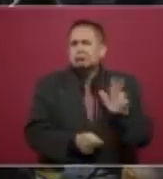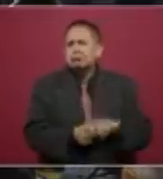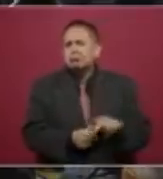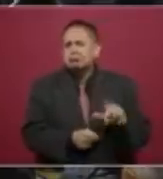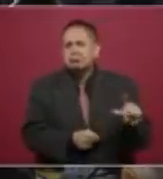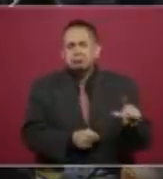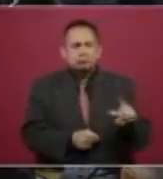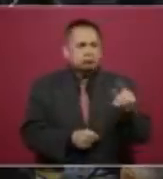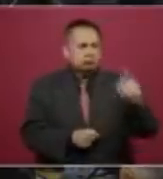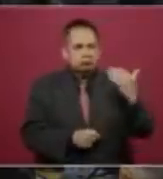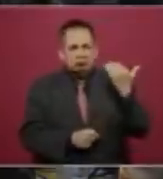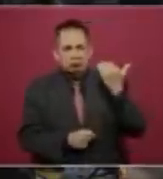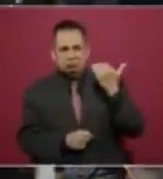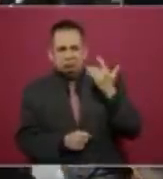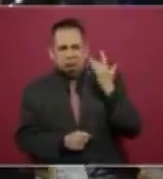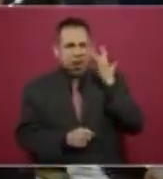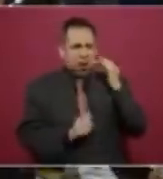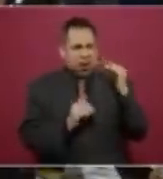machuchones.